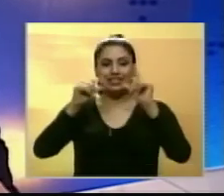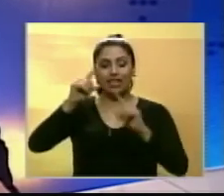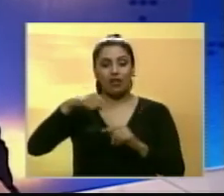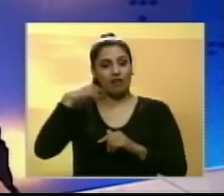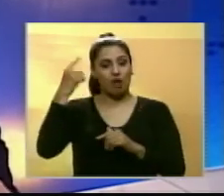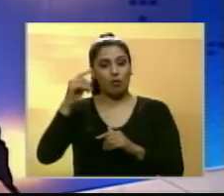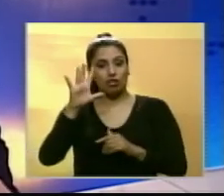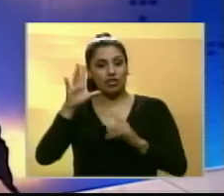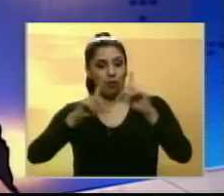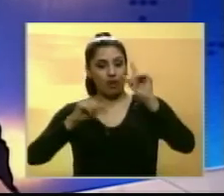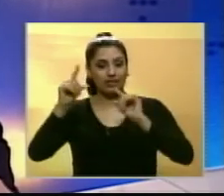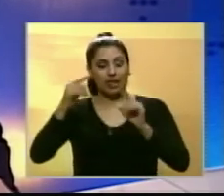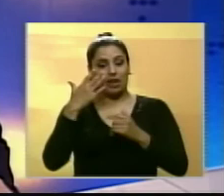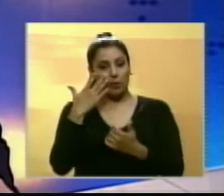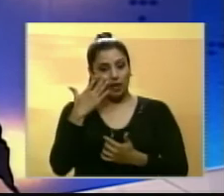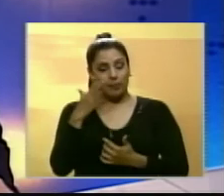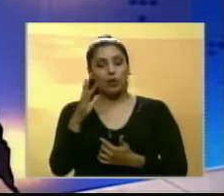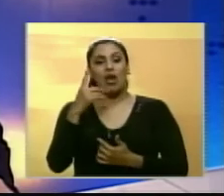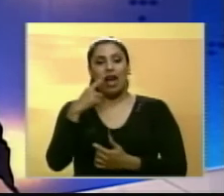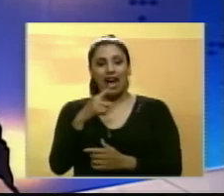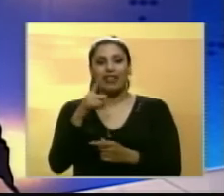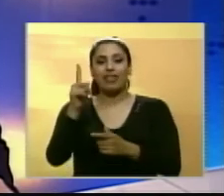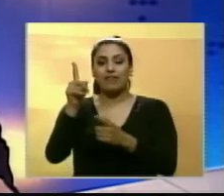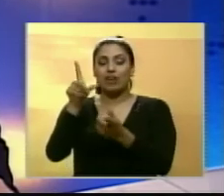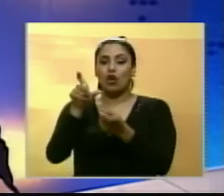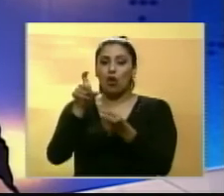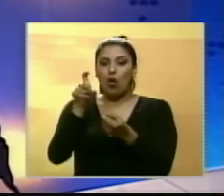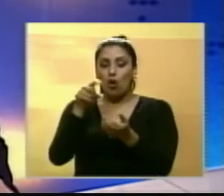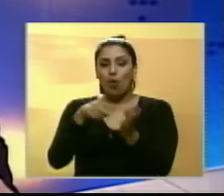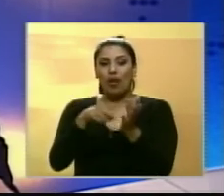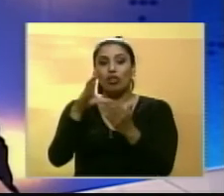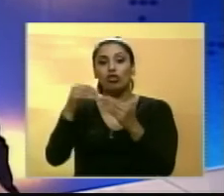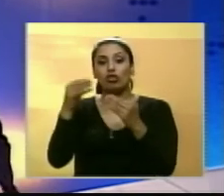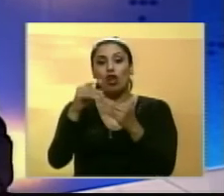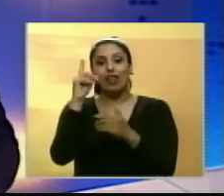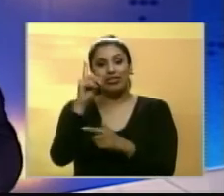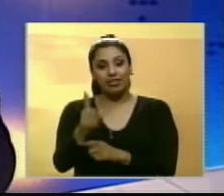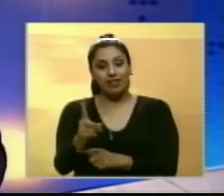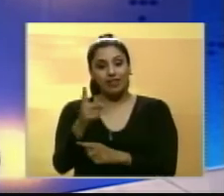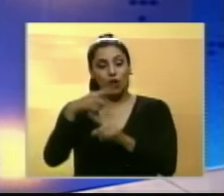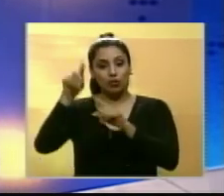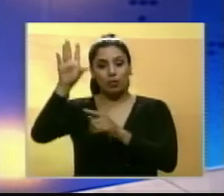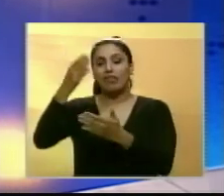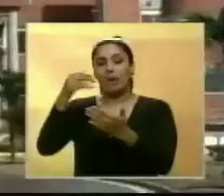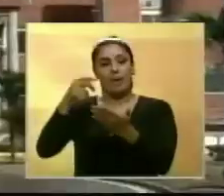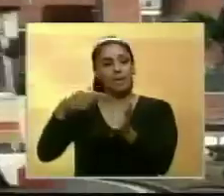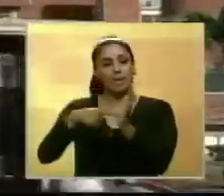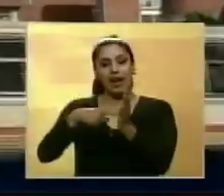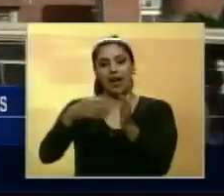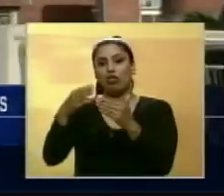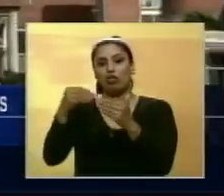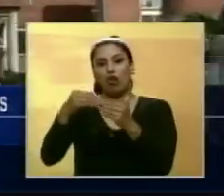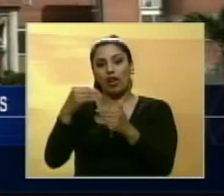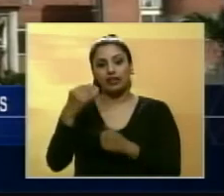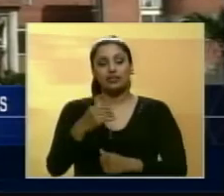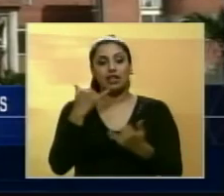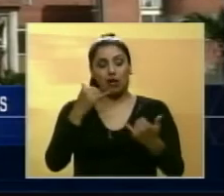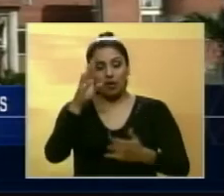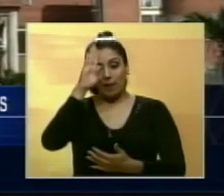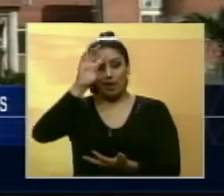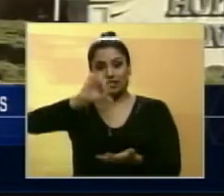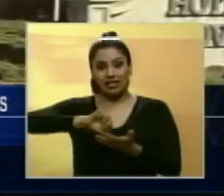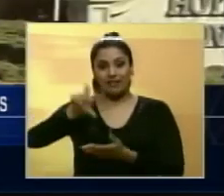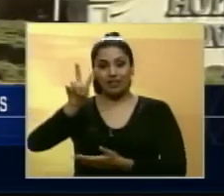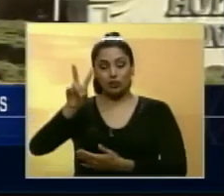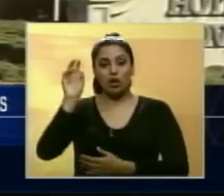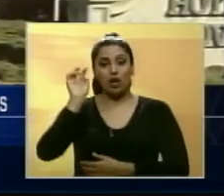por el Ministerio de Turismo fueron autorizados a cobrar sus servicios en dólares a los turistas extranjeros. Así lo informó el Banco Central de